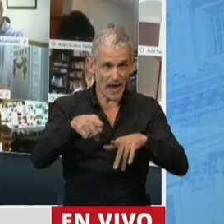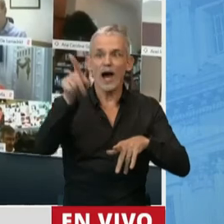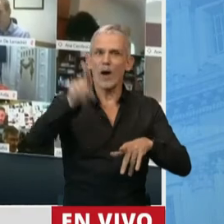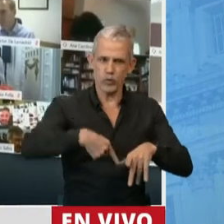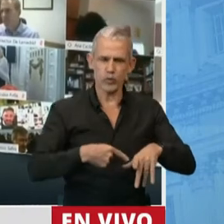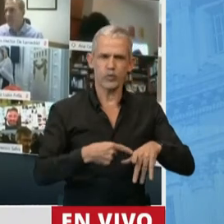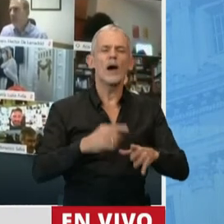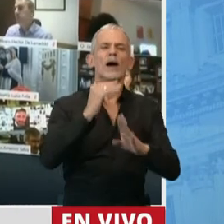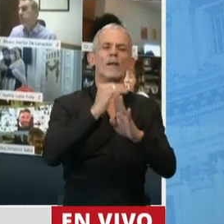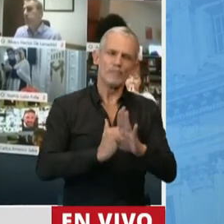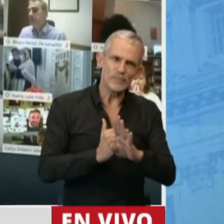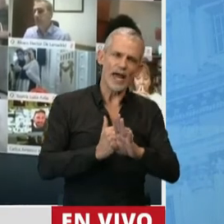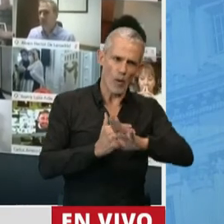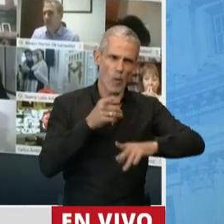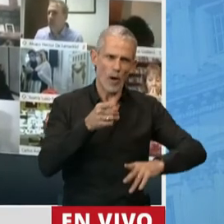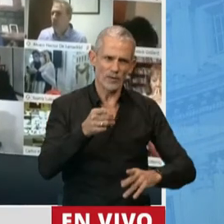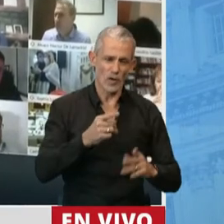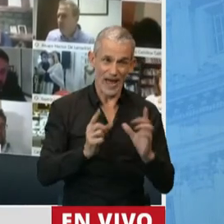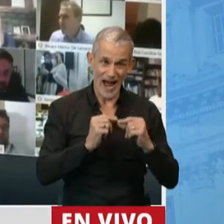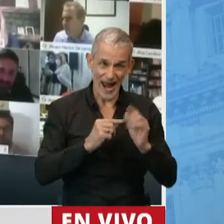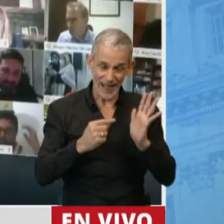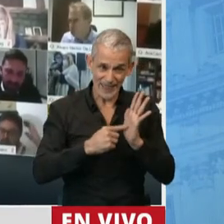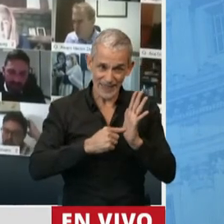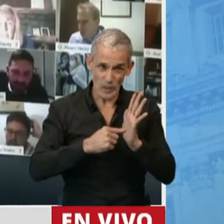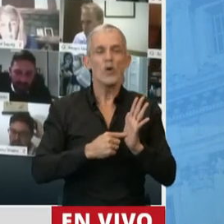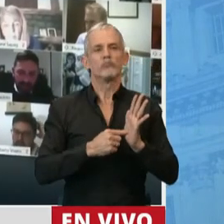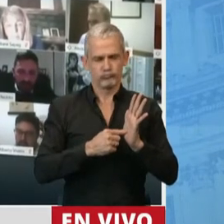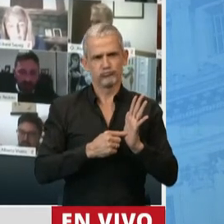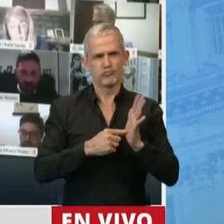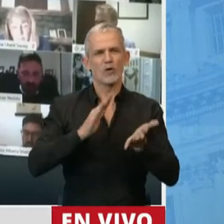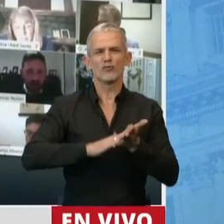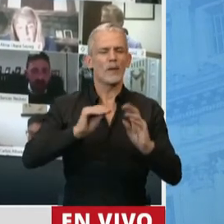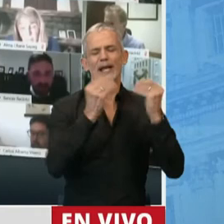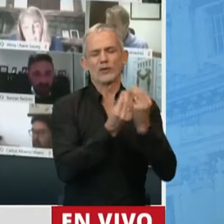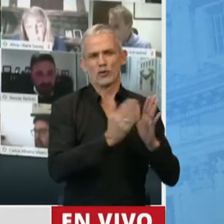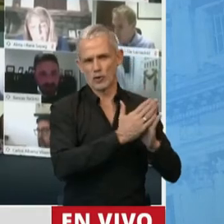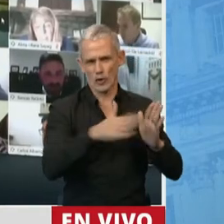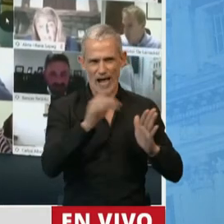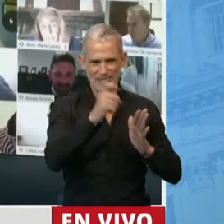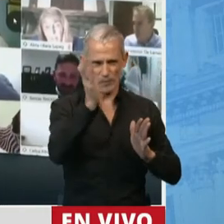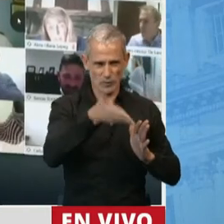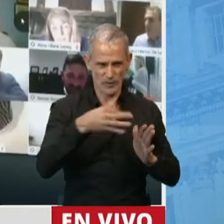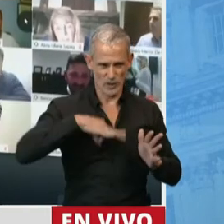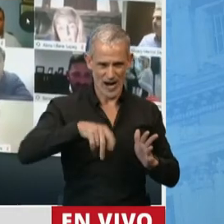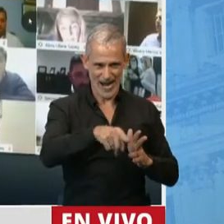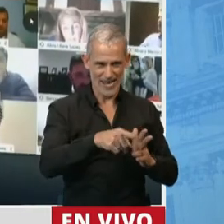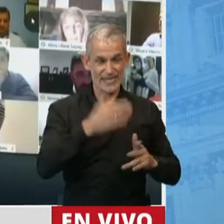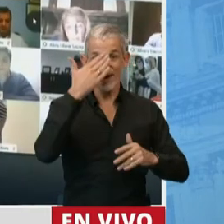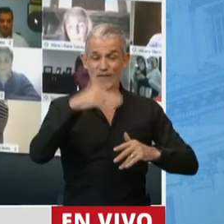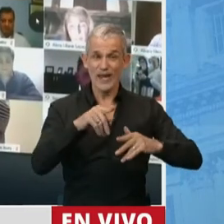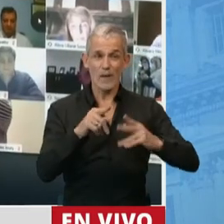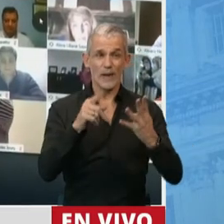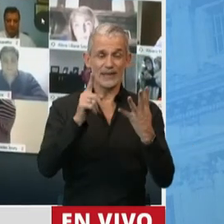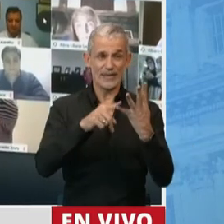la reducción prevista en el presente artículo se aplicará sobre la totalidad de las ganancias. Y